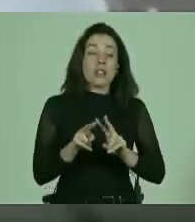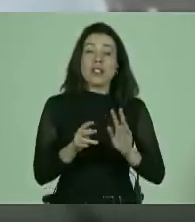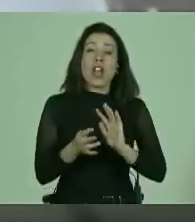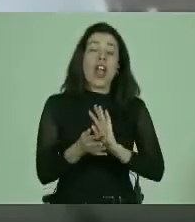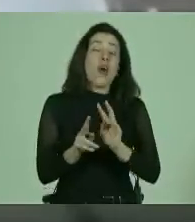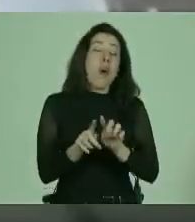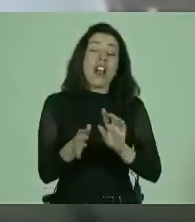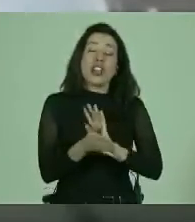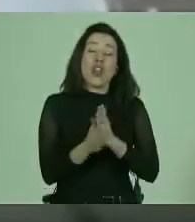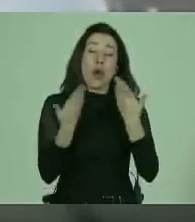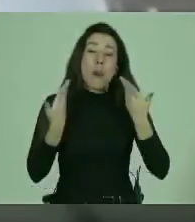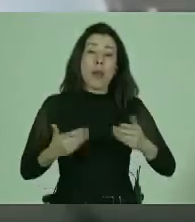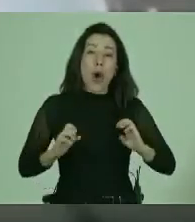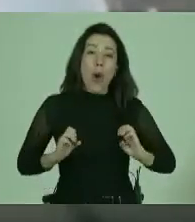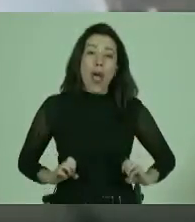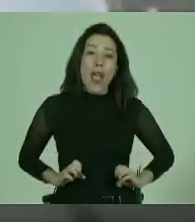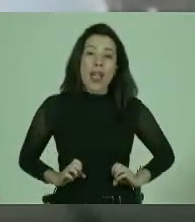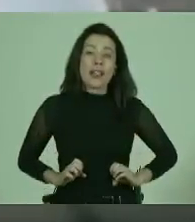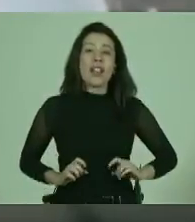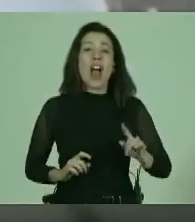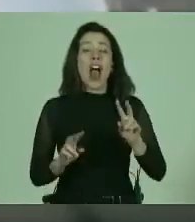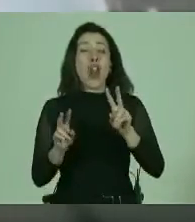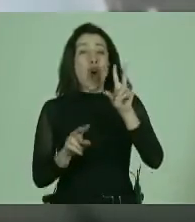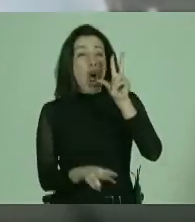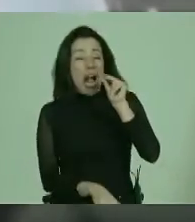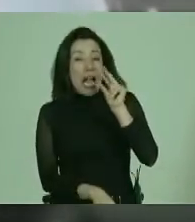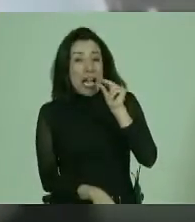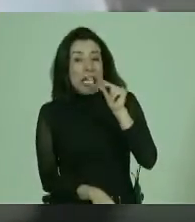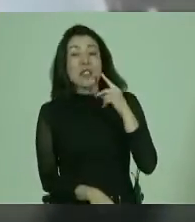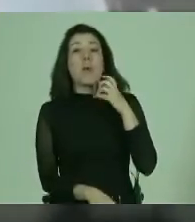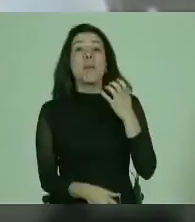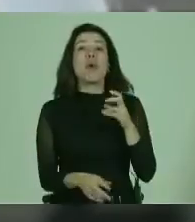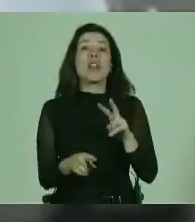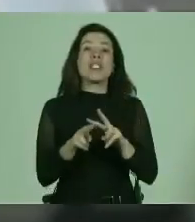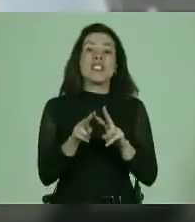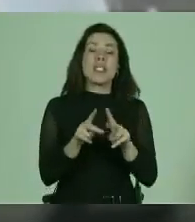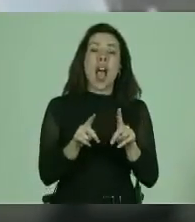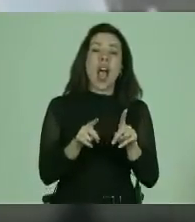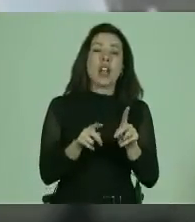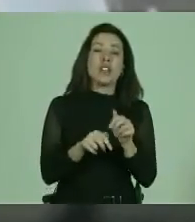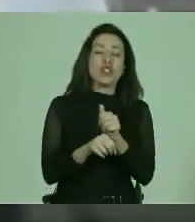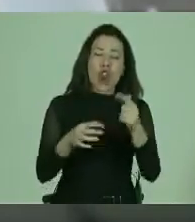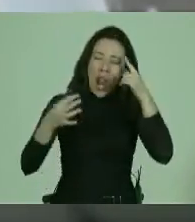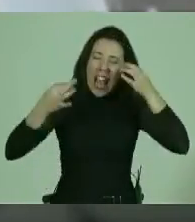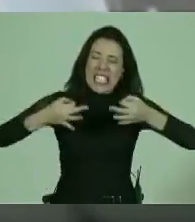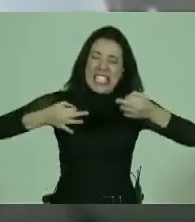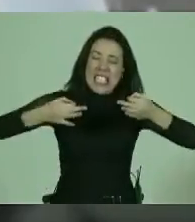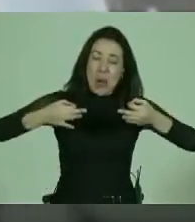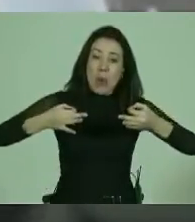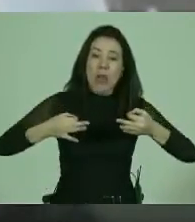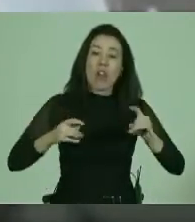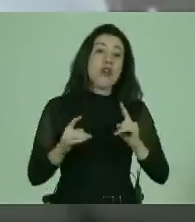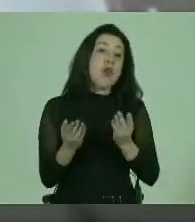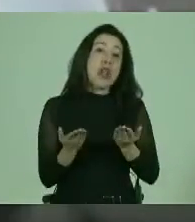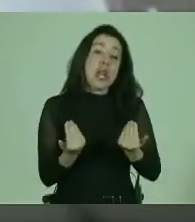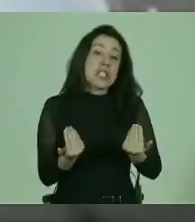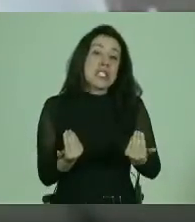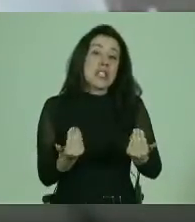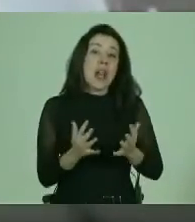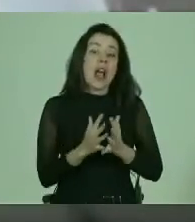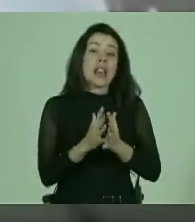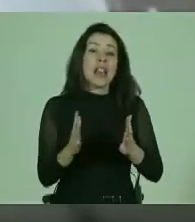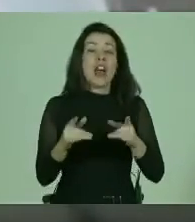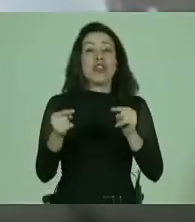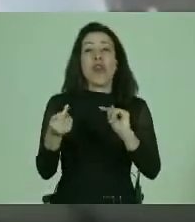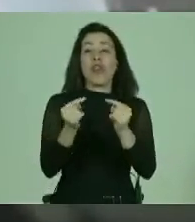bioéticas en el territorio de los grises porque si no vienen las certezas ya no necesitaríamos tanto